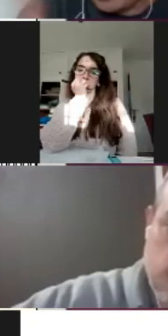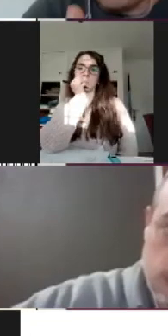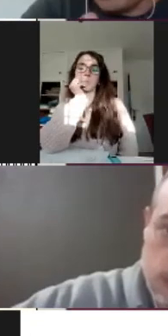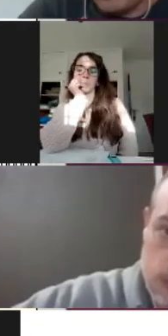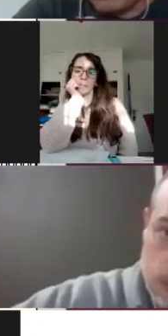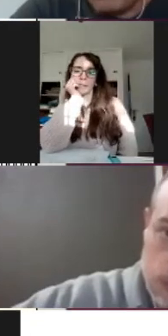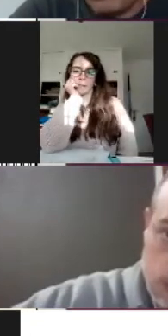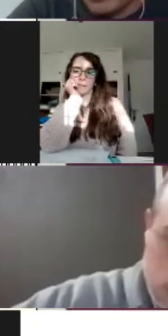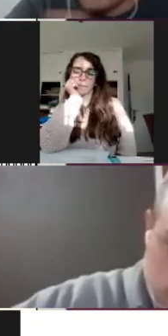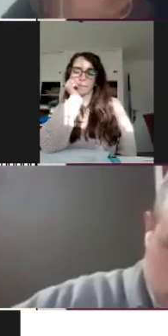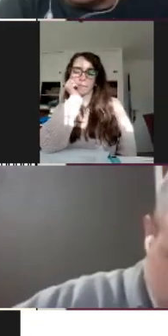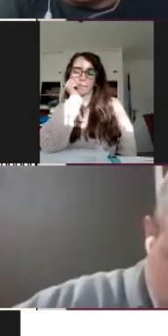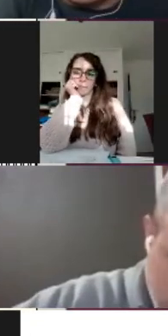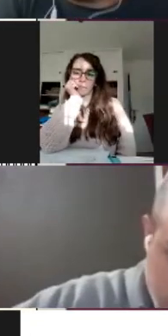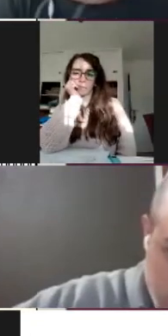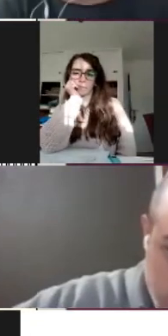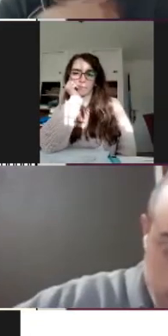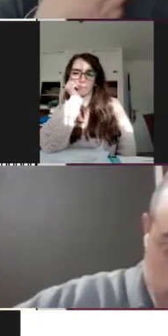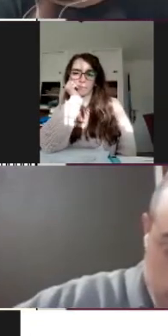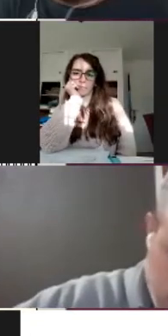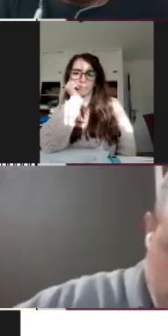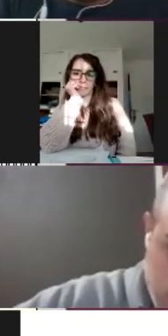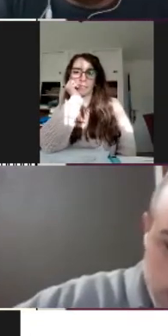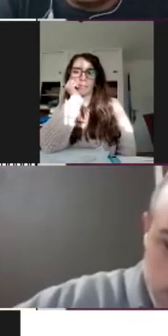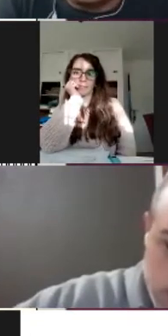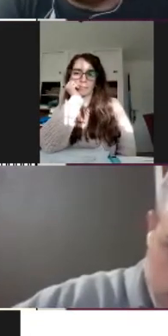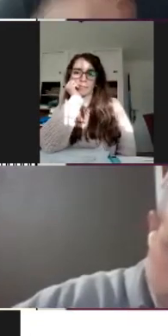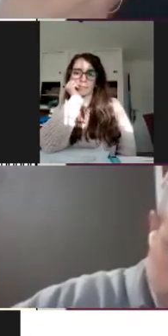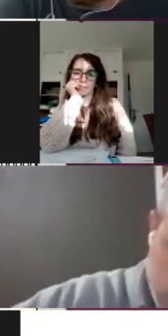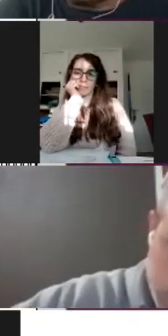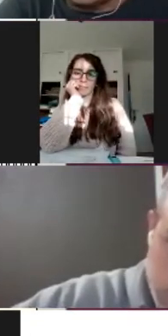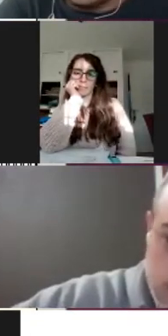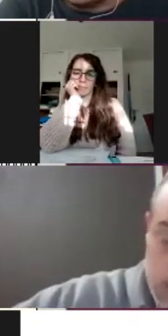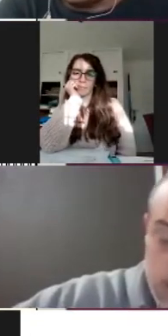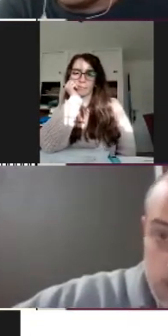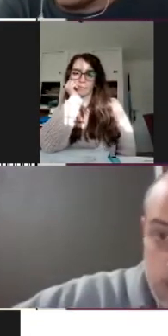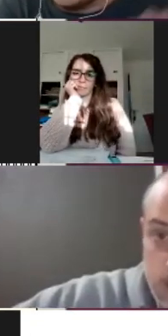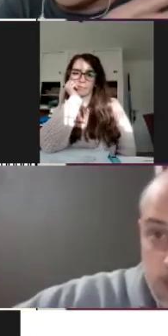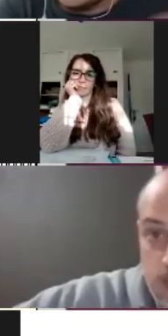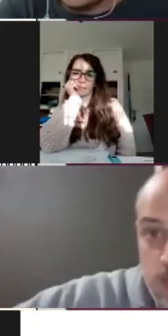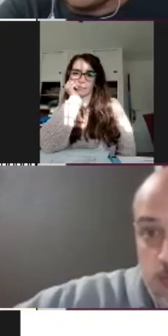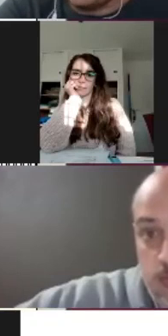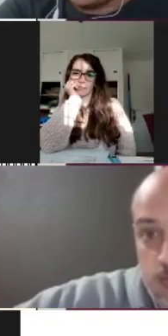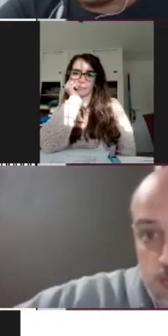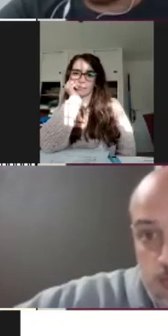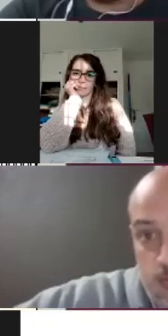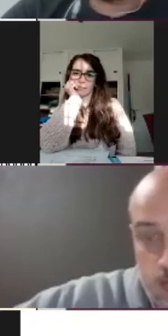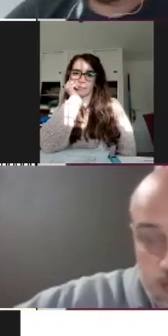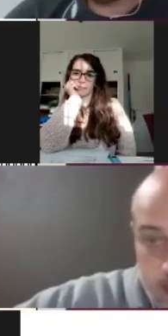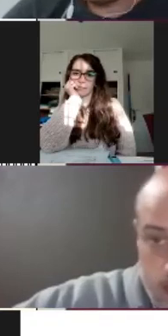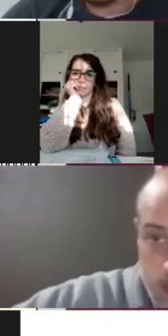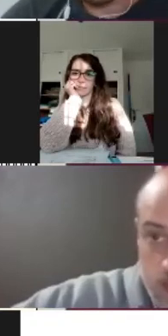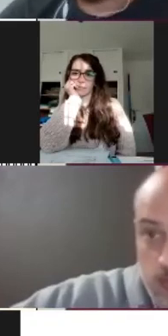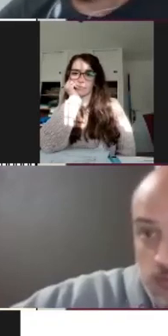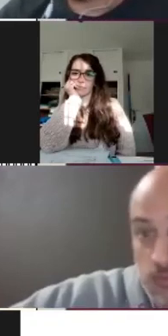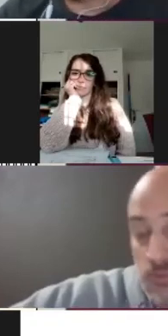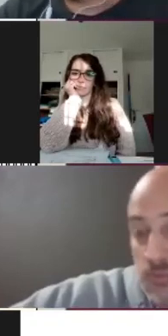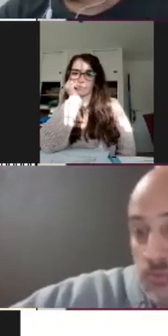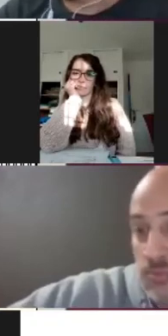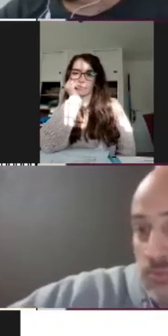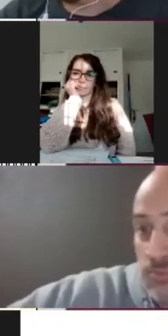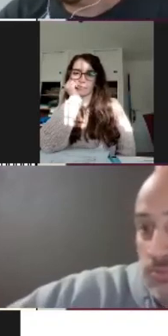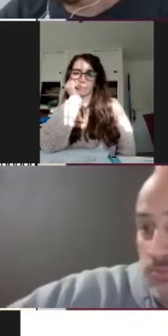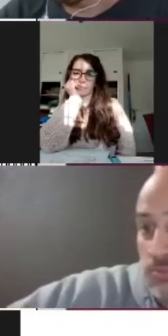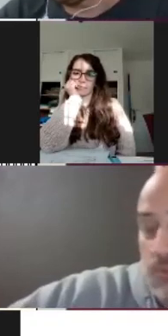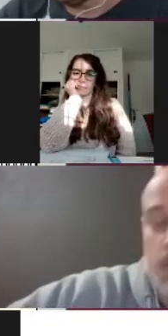coincide. Acá es lo mismo. Una vez que coincide, ya, en vez de Ahí hacer un te quedas duplicado, acá podés tranquila. hacer el reajuste. Claro, cuando